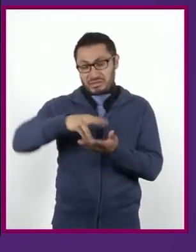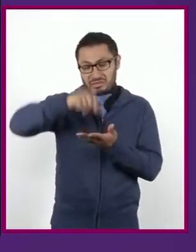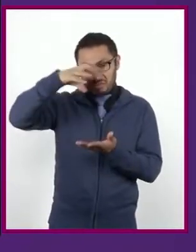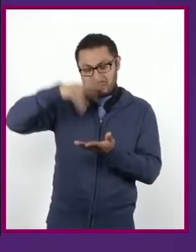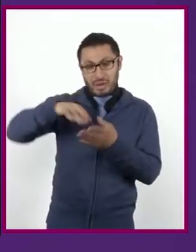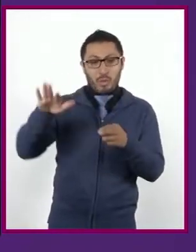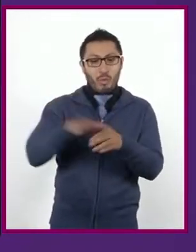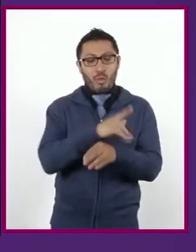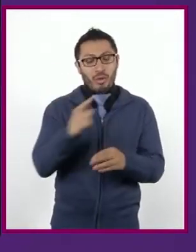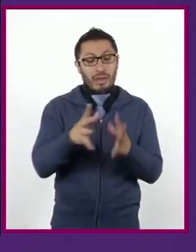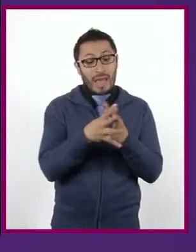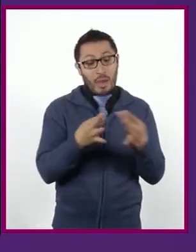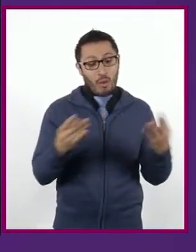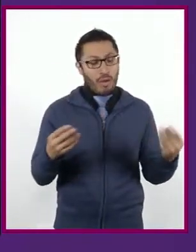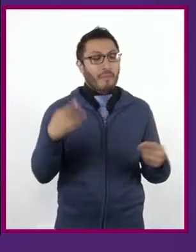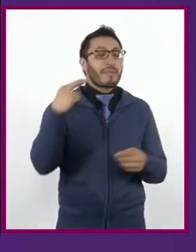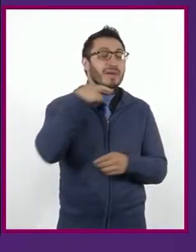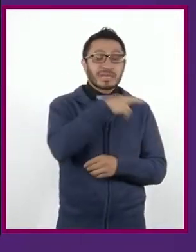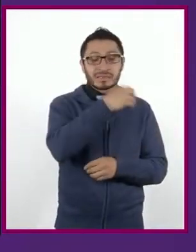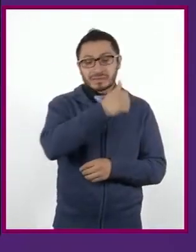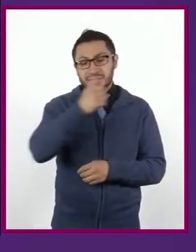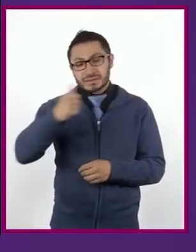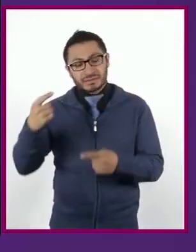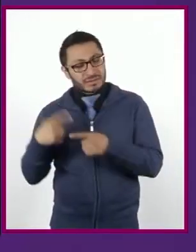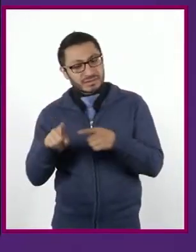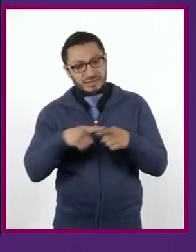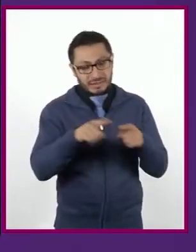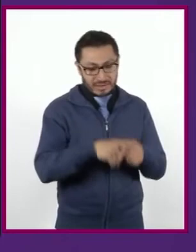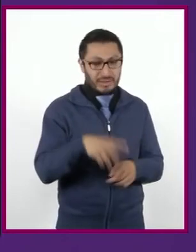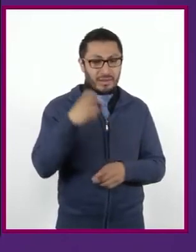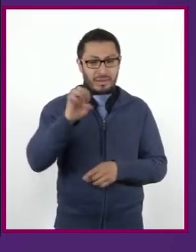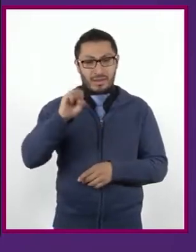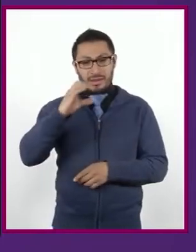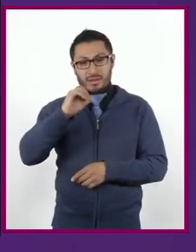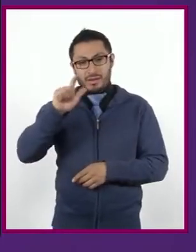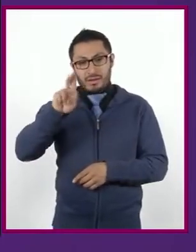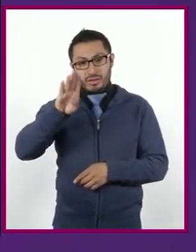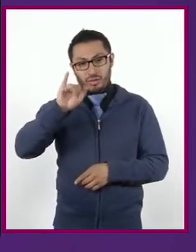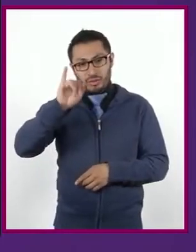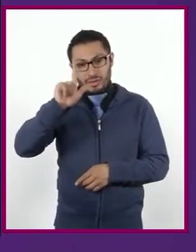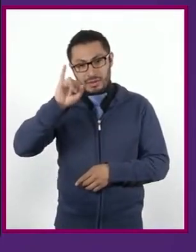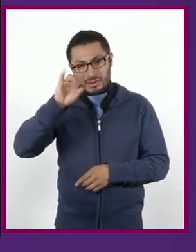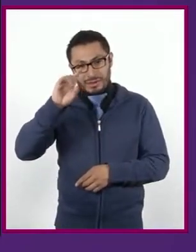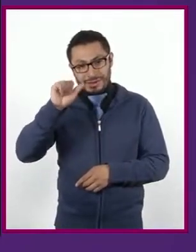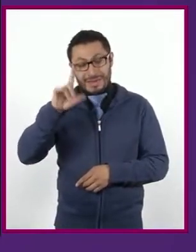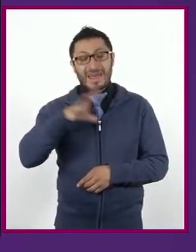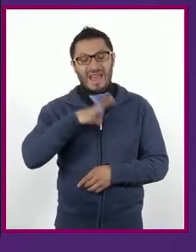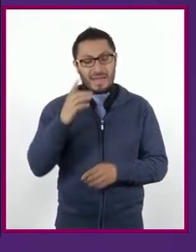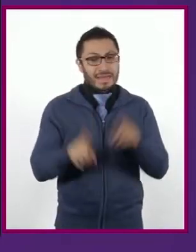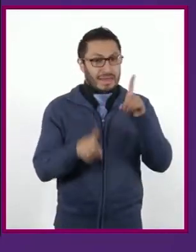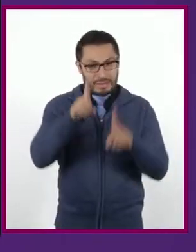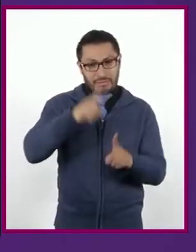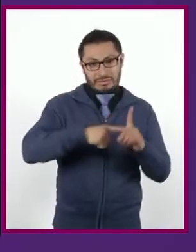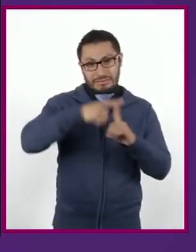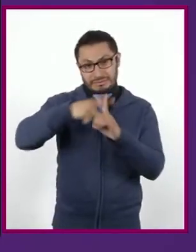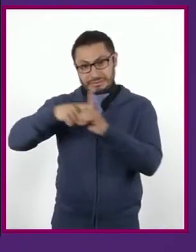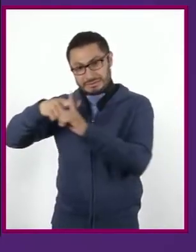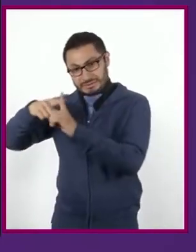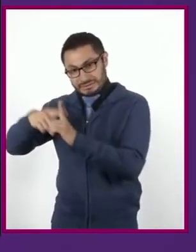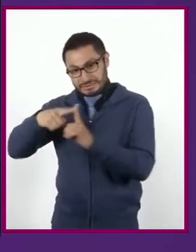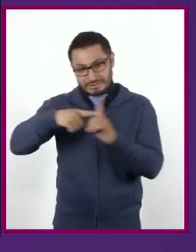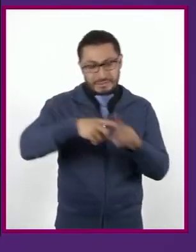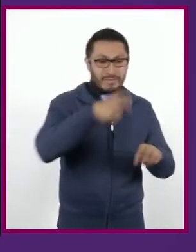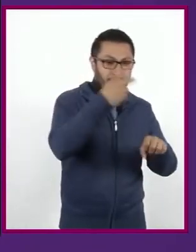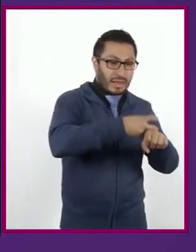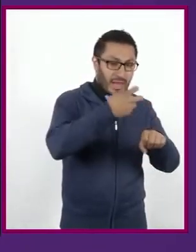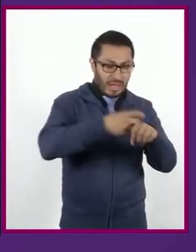demás? La solubilidad se modifica al cambiar la temperatura del disolvente. En el caso de los sólidos, como la